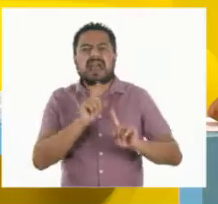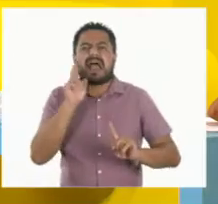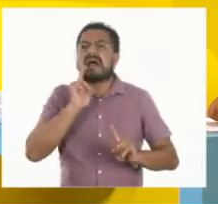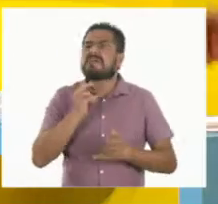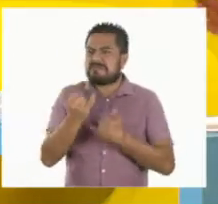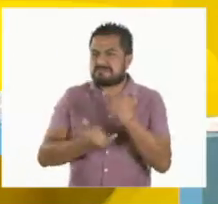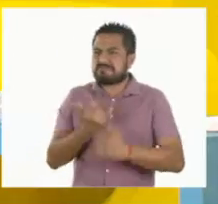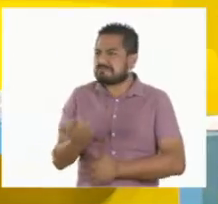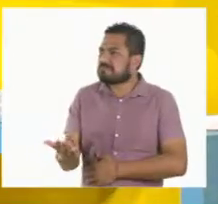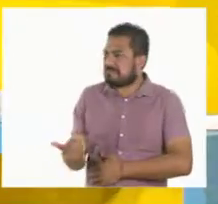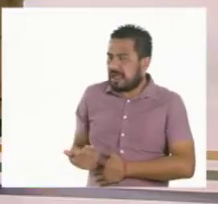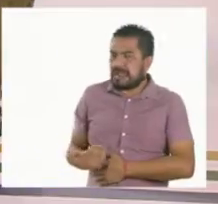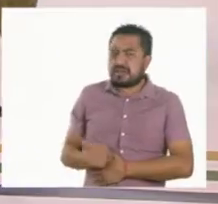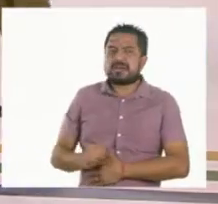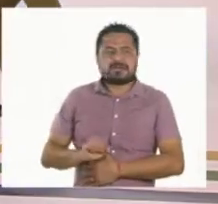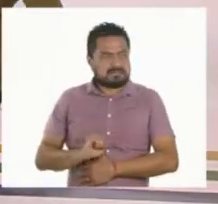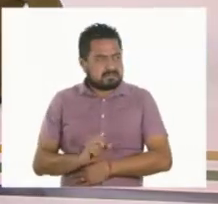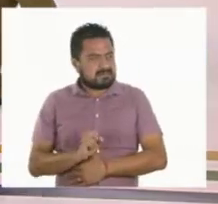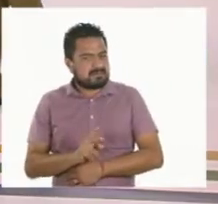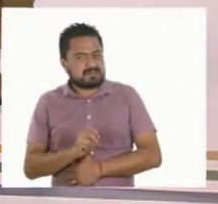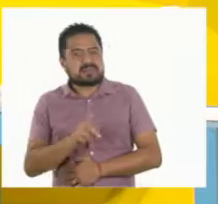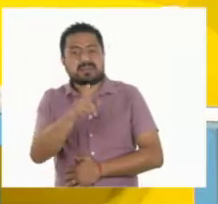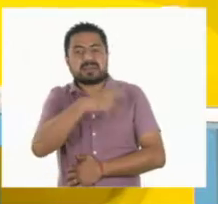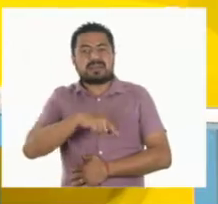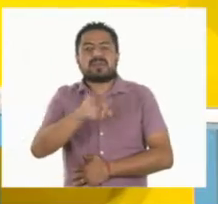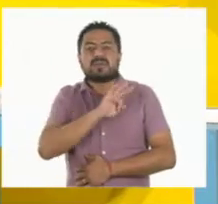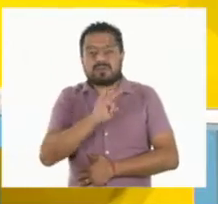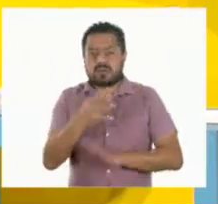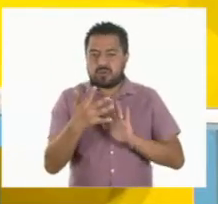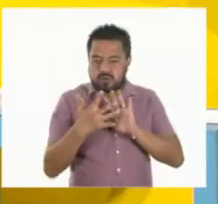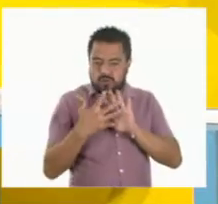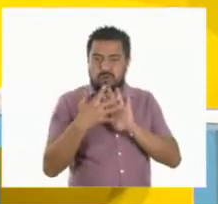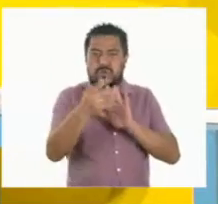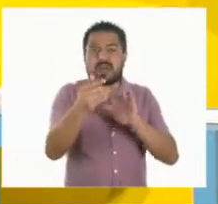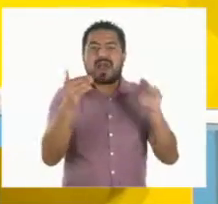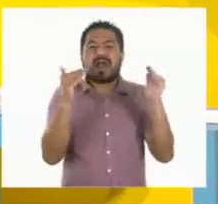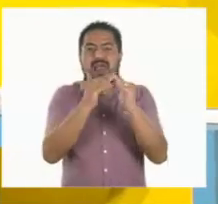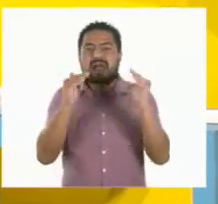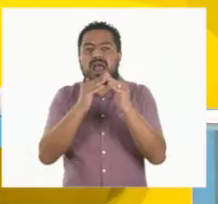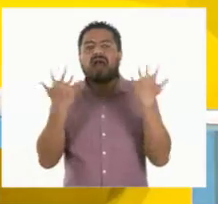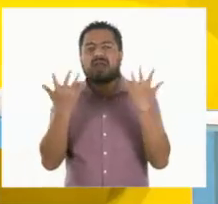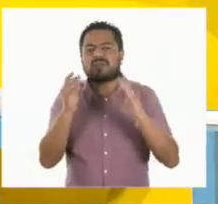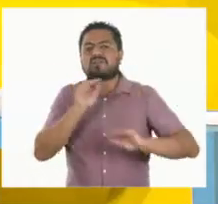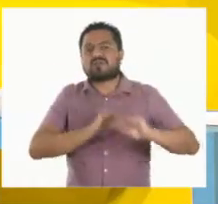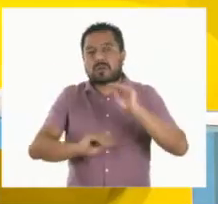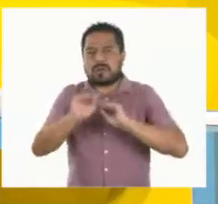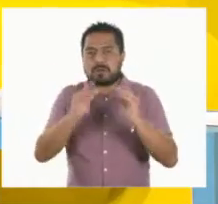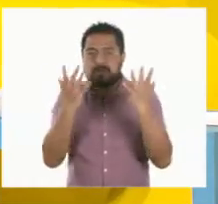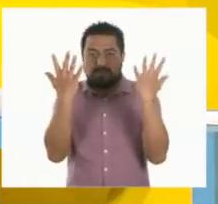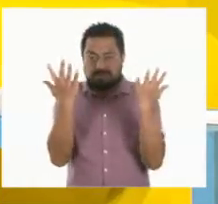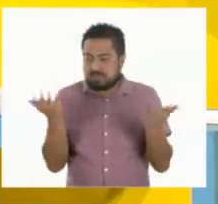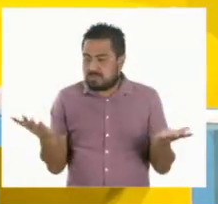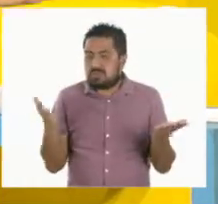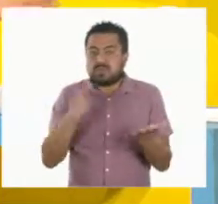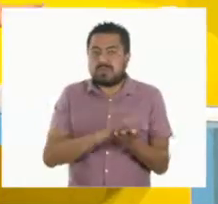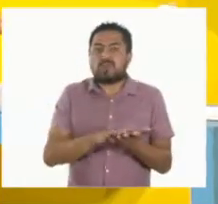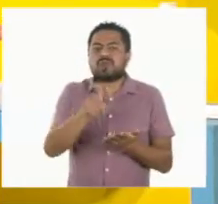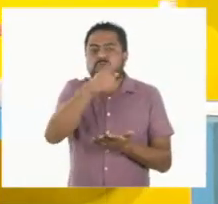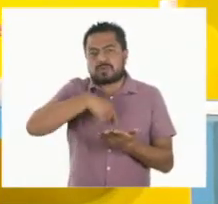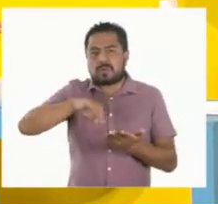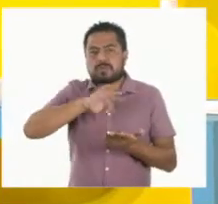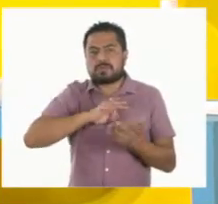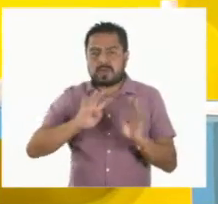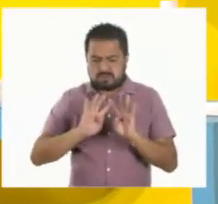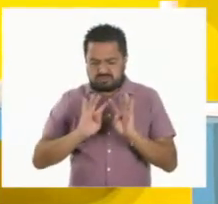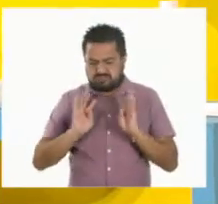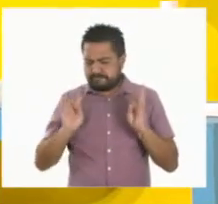jugarla. Me parece muy bien. Y traten de seguirnos desde su casa realizando los movimientos que vamos haciendo. Si ustedes pueden juntarse con